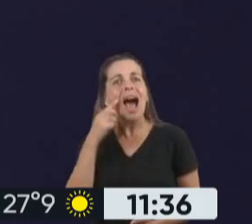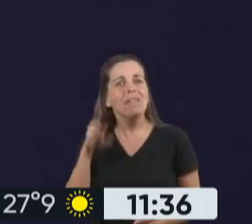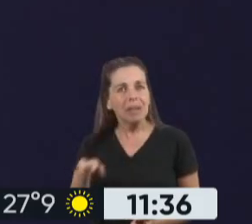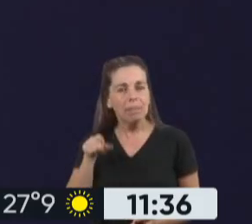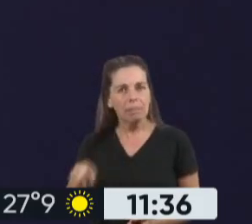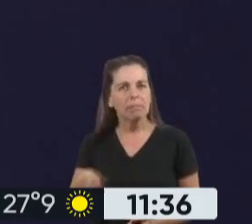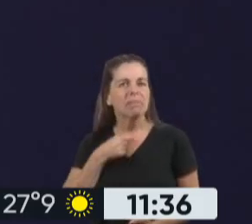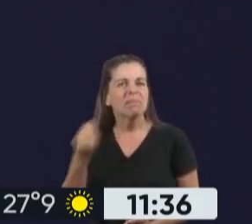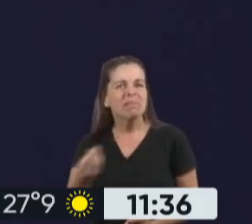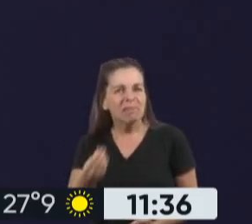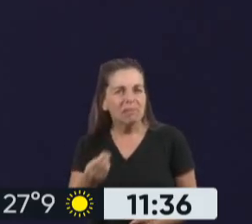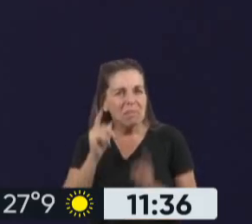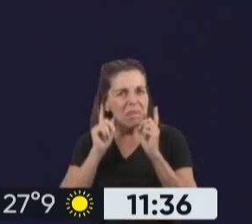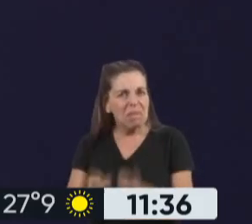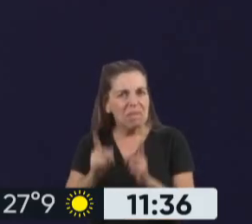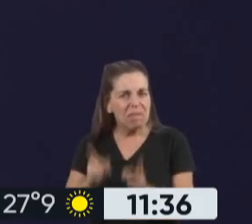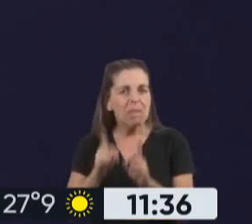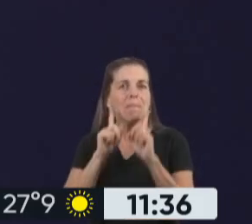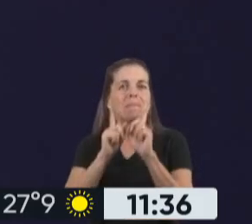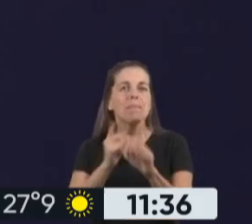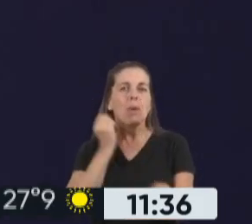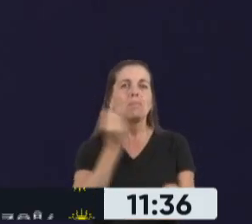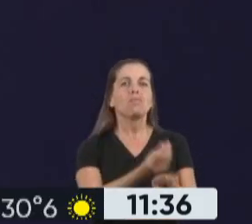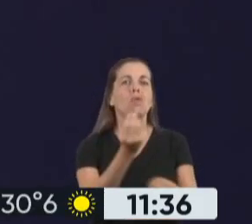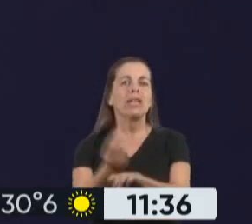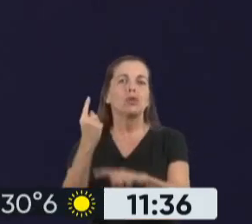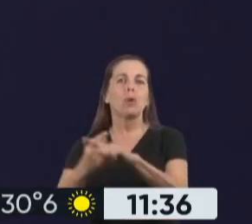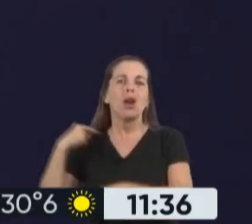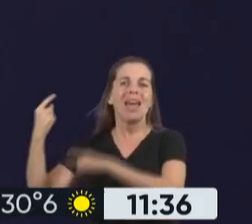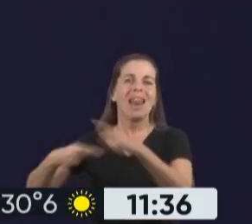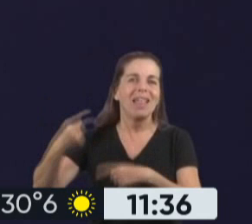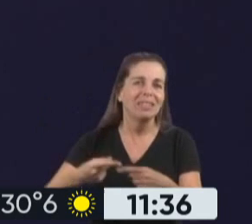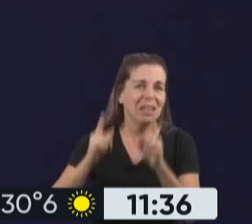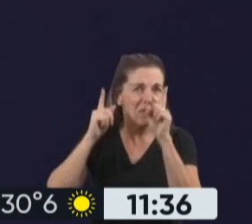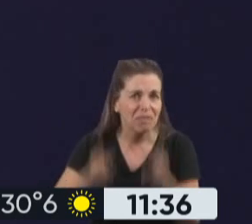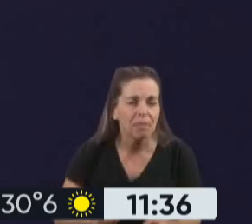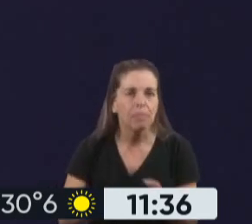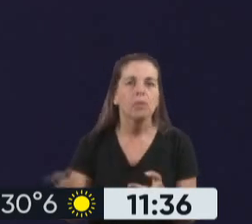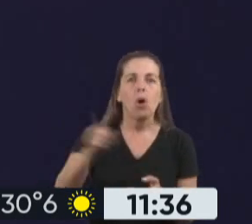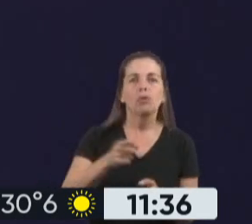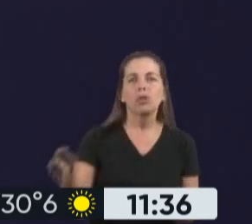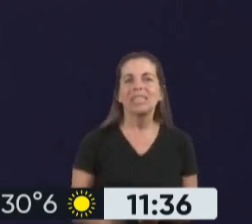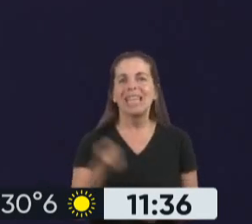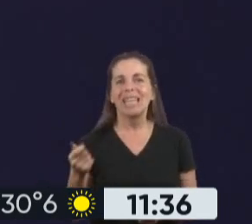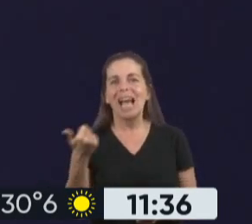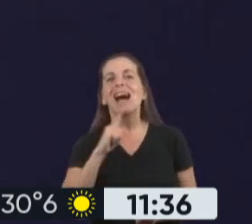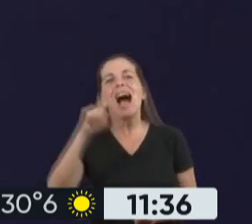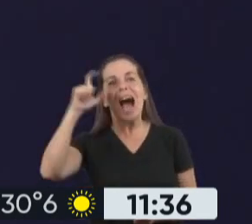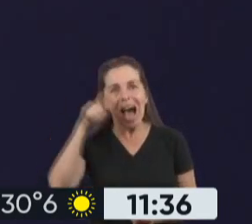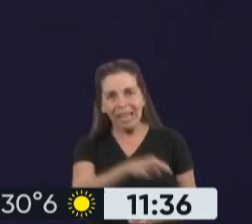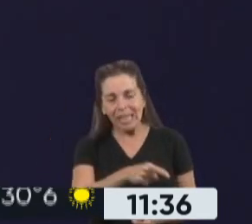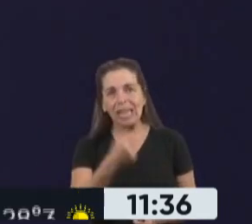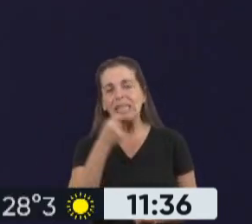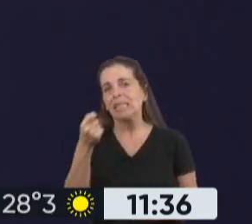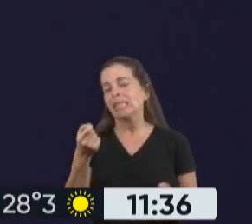que pretenden seguir con el privilegio de los cargos hereditarios, el de estatales, ATE, que se resiste a exámenes de